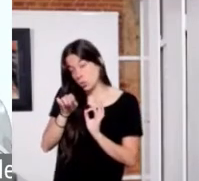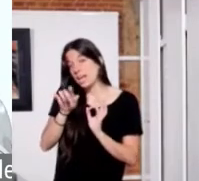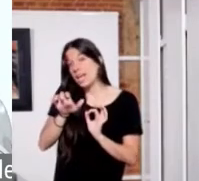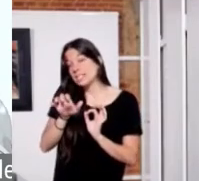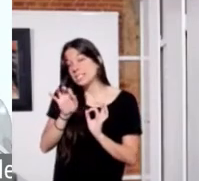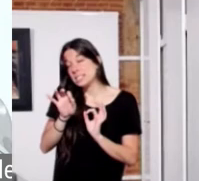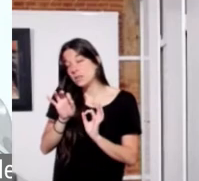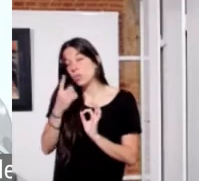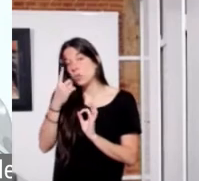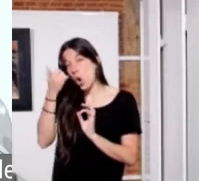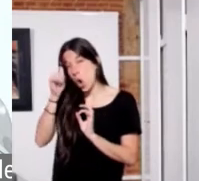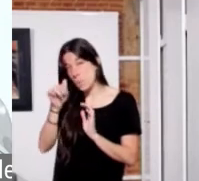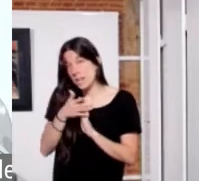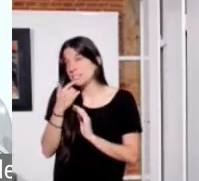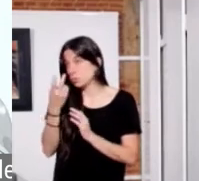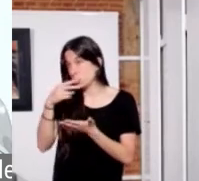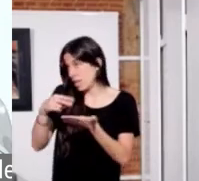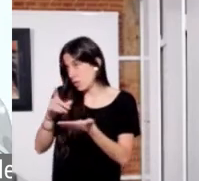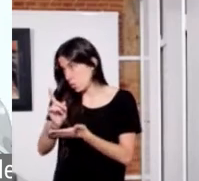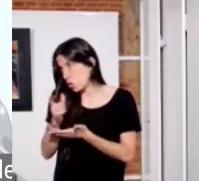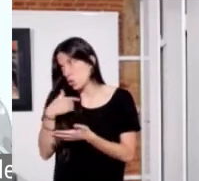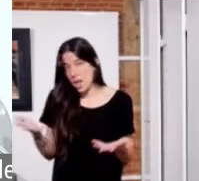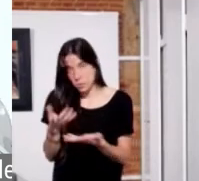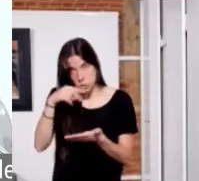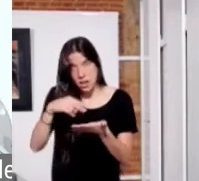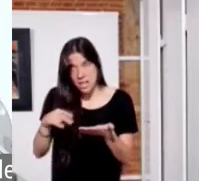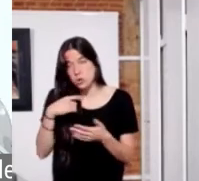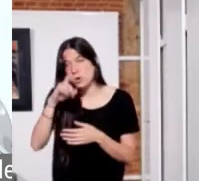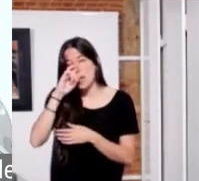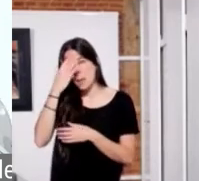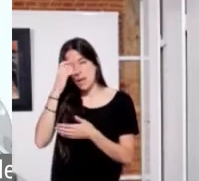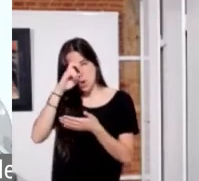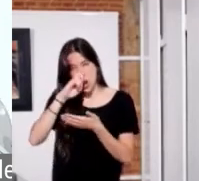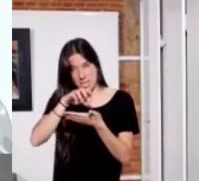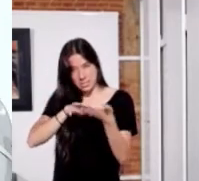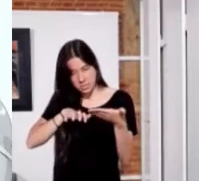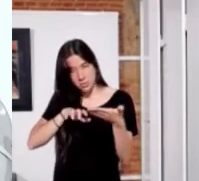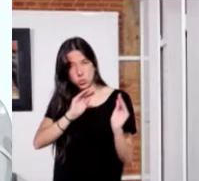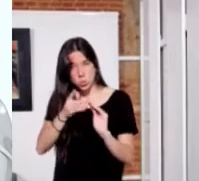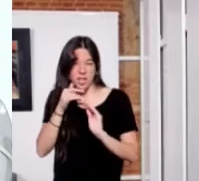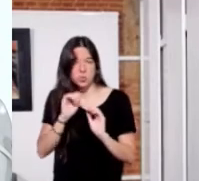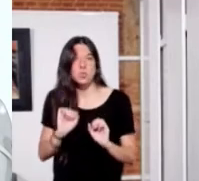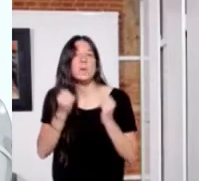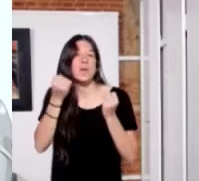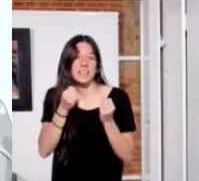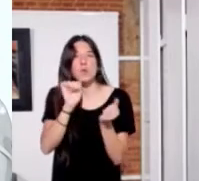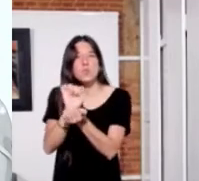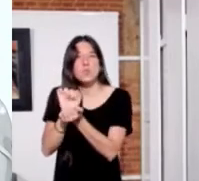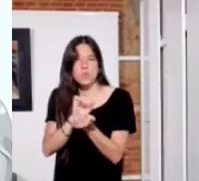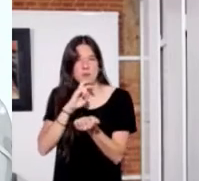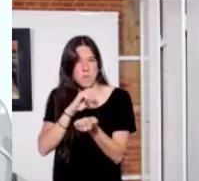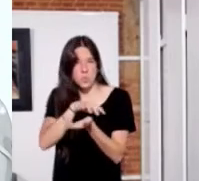son su memoria de superviviente en un campo nazi, decía, los monstruos